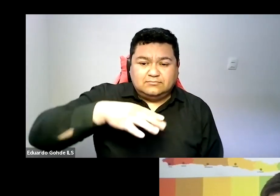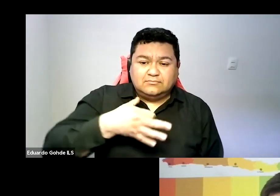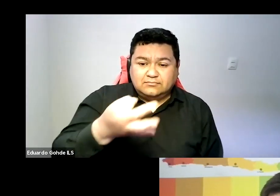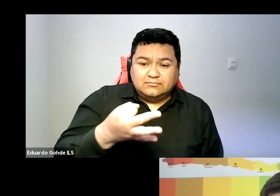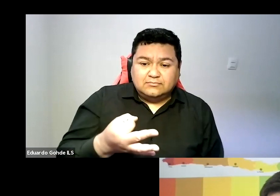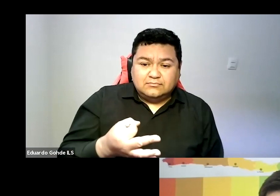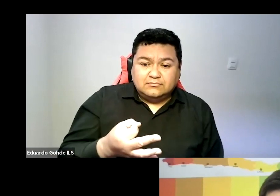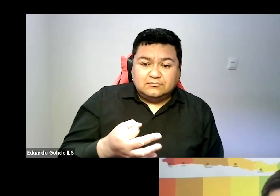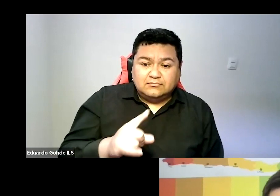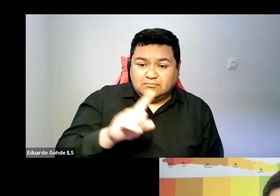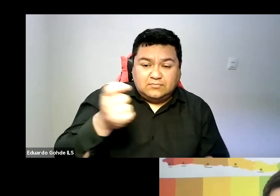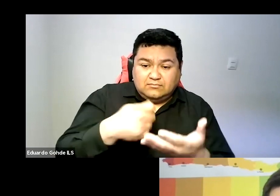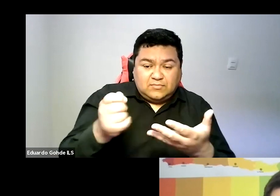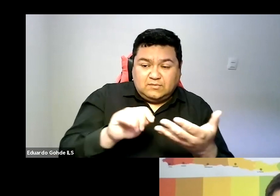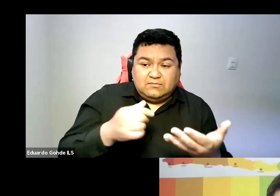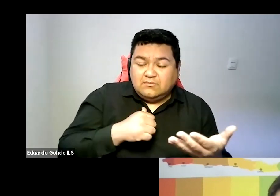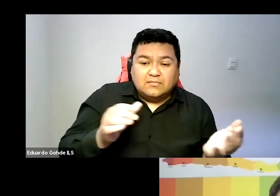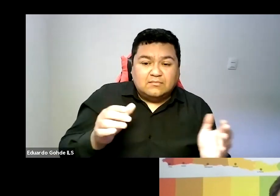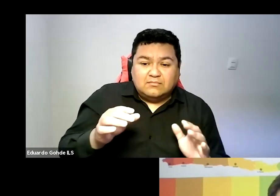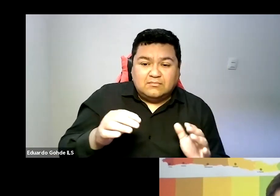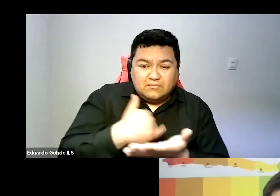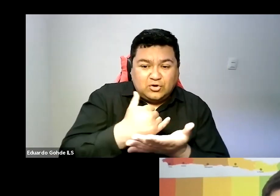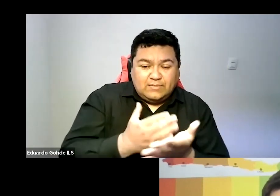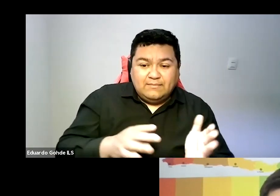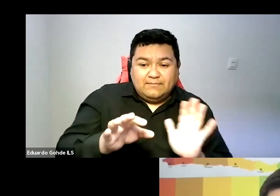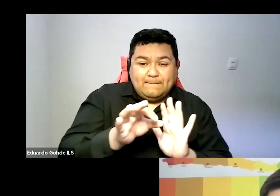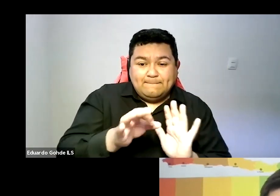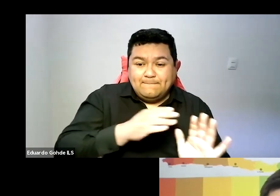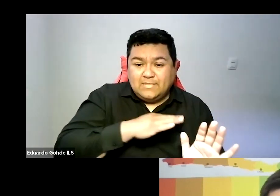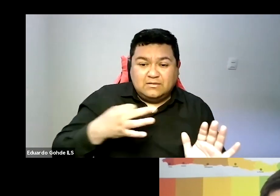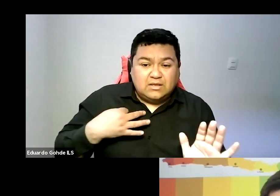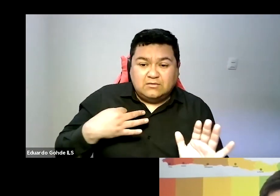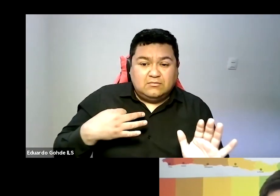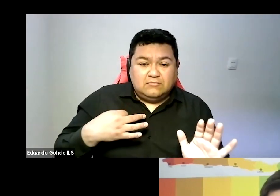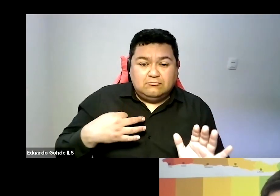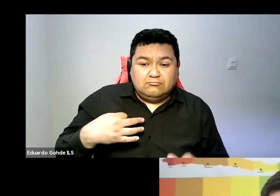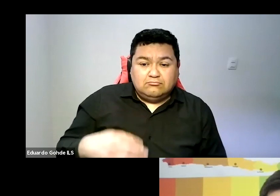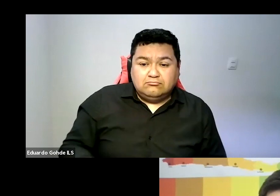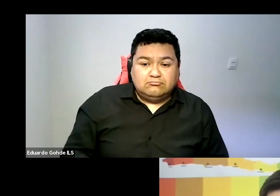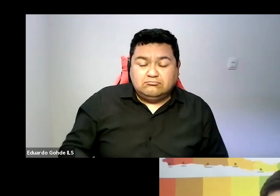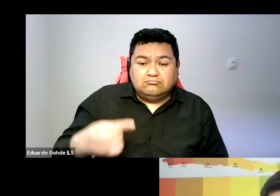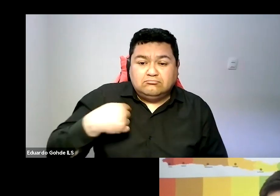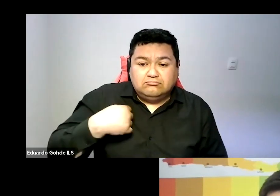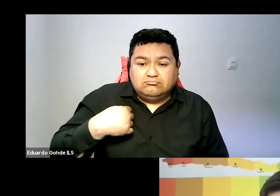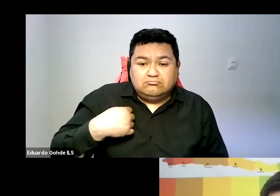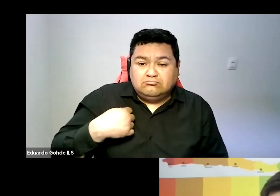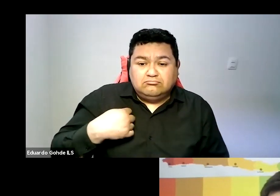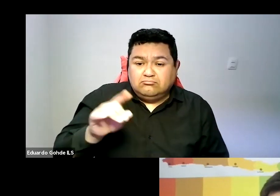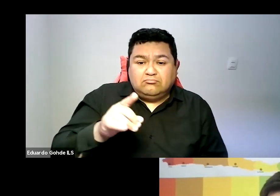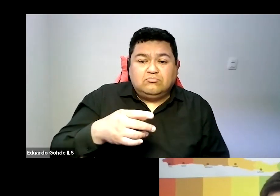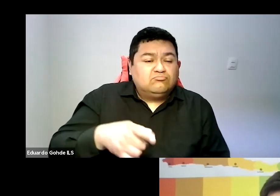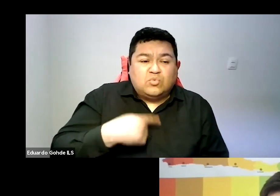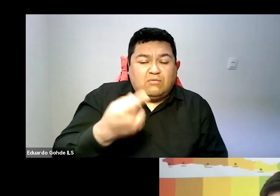yo no evalúo estas cosas, claro. Tenemos que decir, bueno, no, voy a recortar el programa. Y en lugar de estos 10 puntos voy a